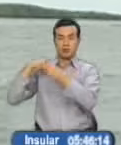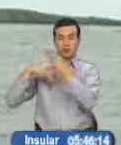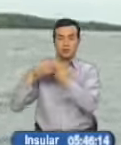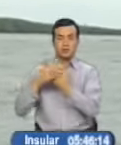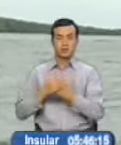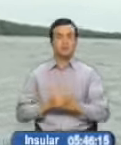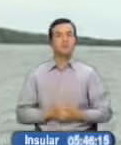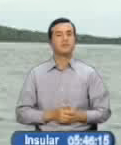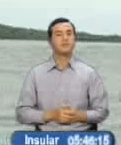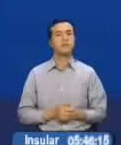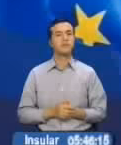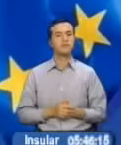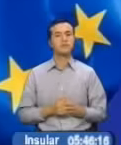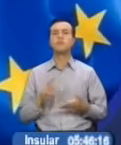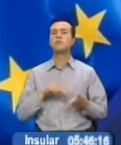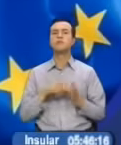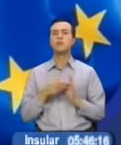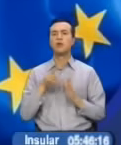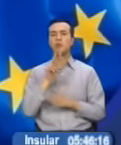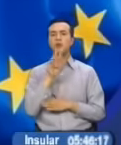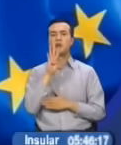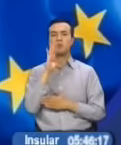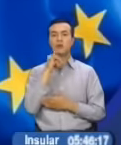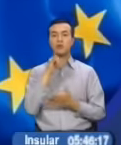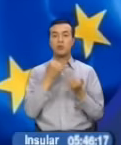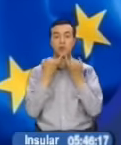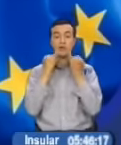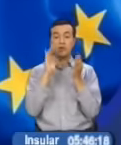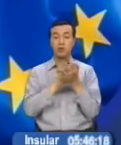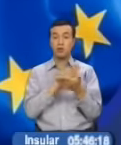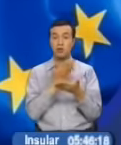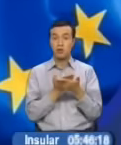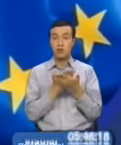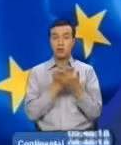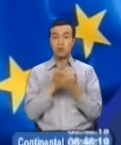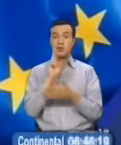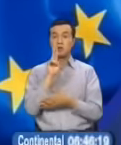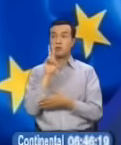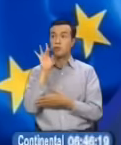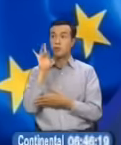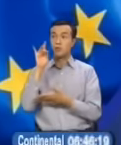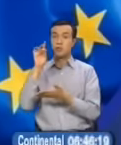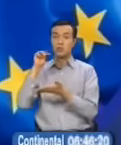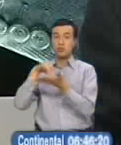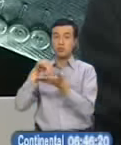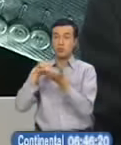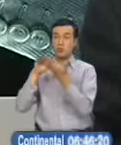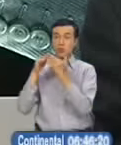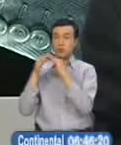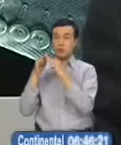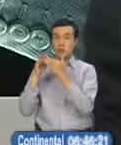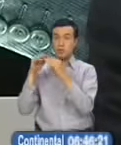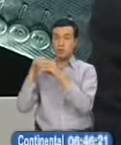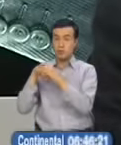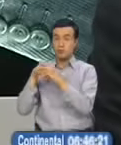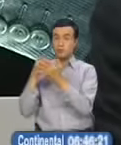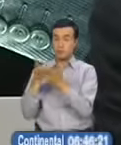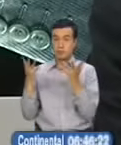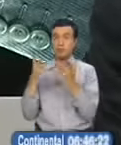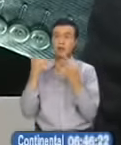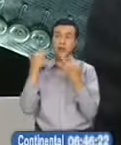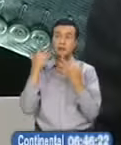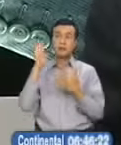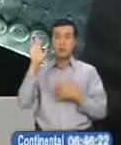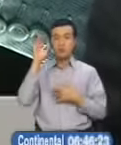Unión Europea. Es decir, 24 idiomas de los 28 miembros que conforman la comunidad. De ahí que aseguró, habrá que esperar